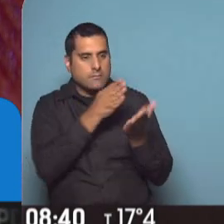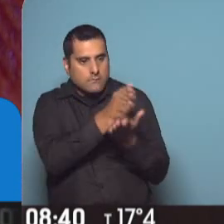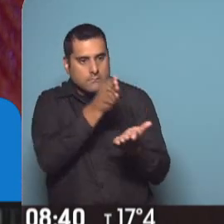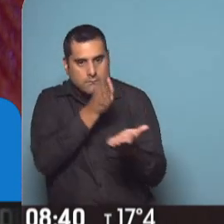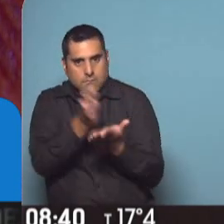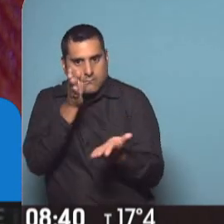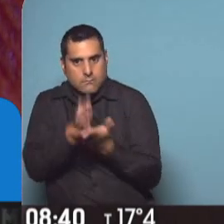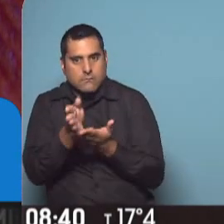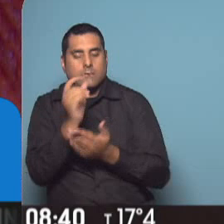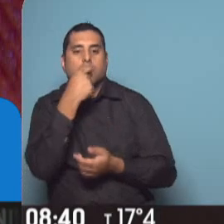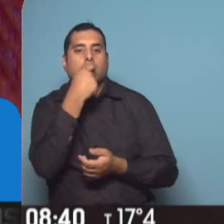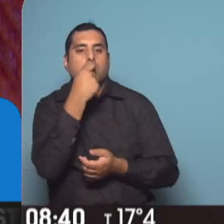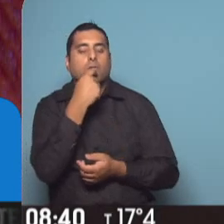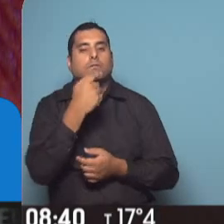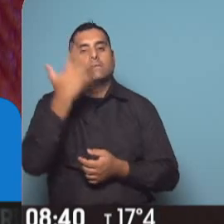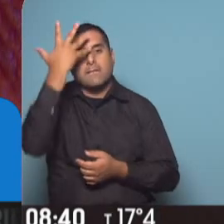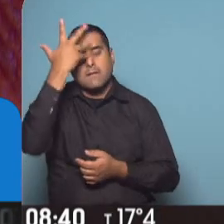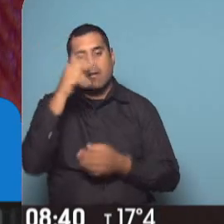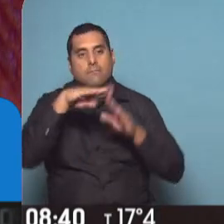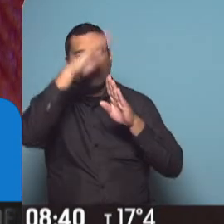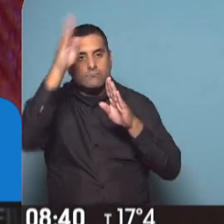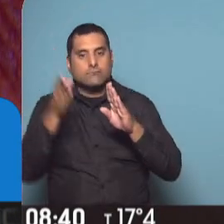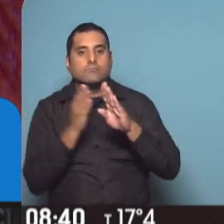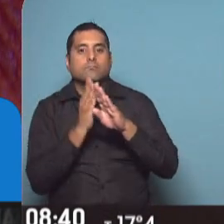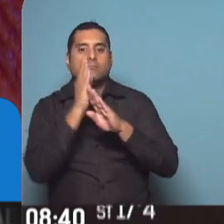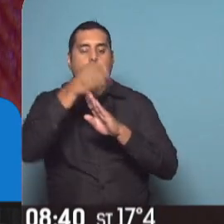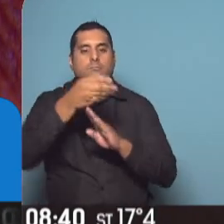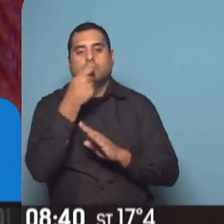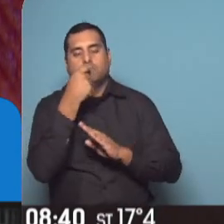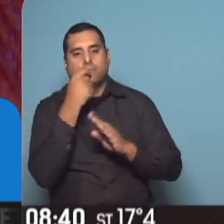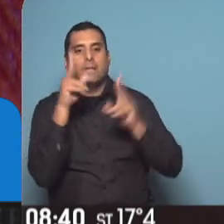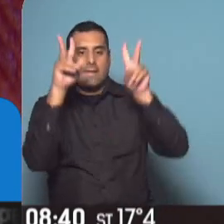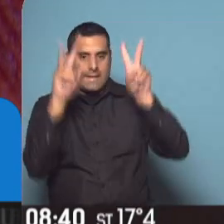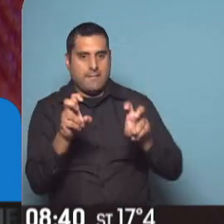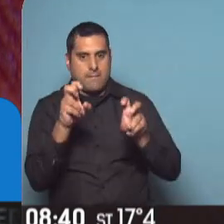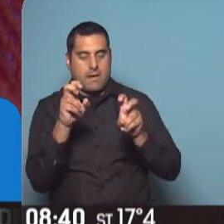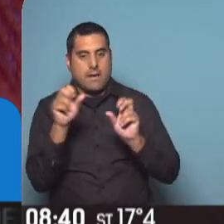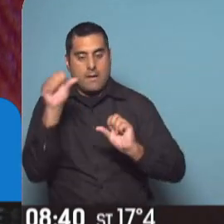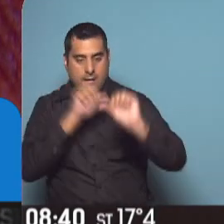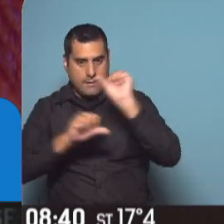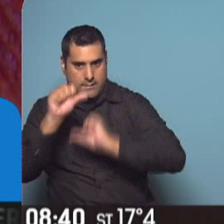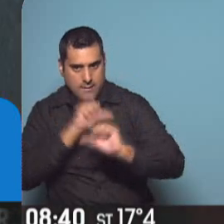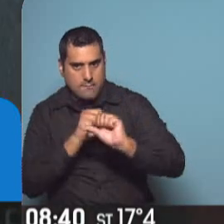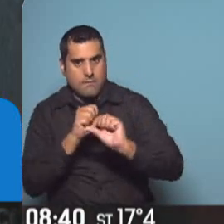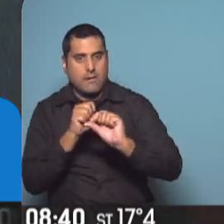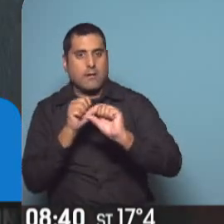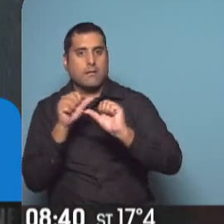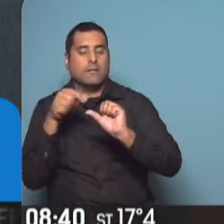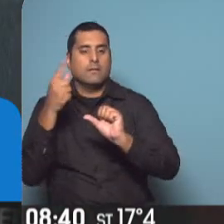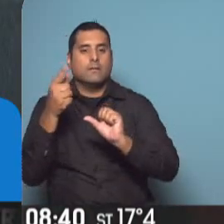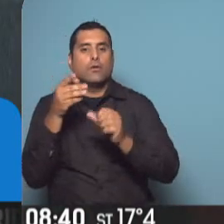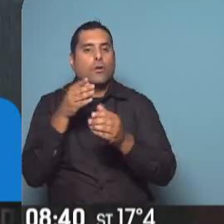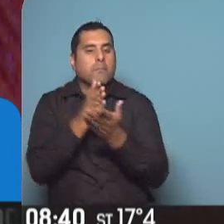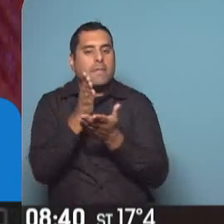estudia no se san martín cruzó los andes entonces se ve química se ve biología disciplina de ver